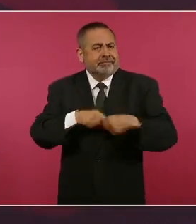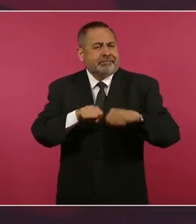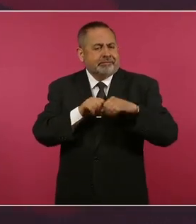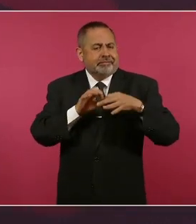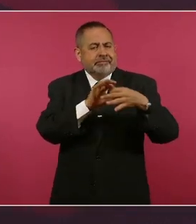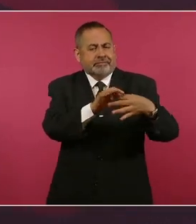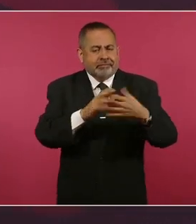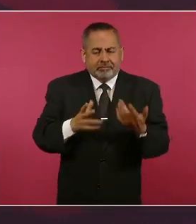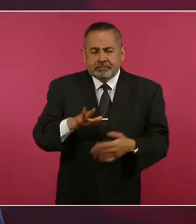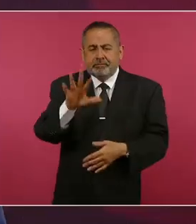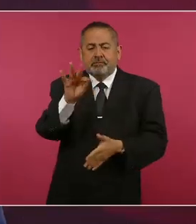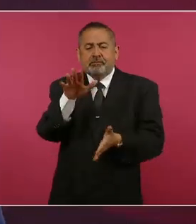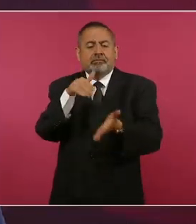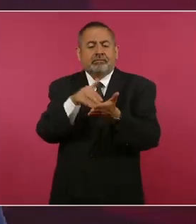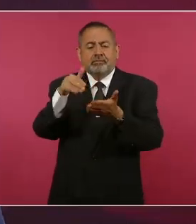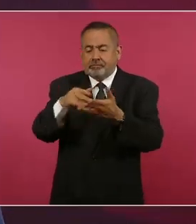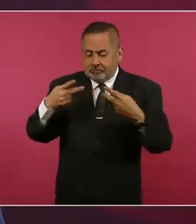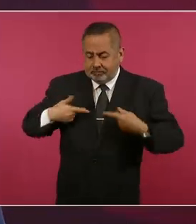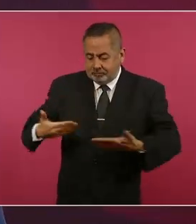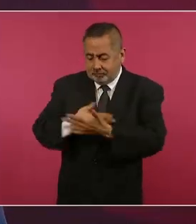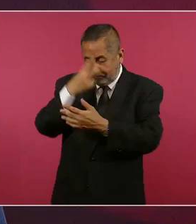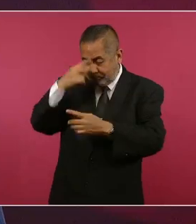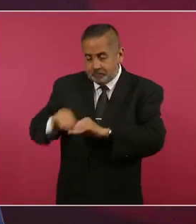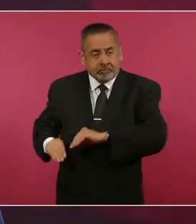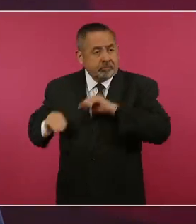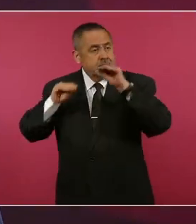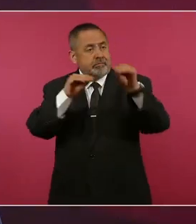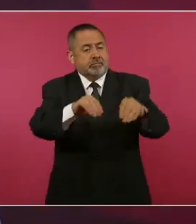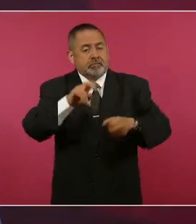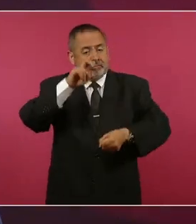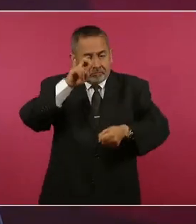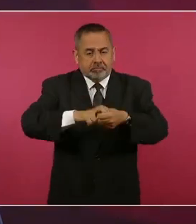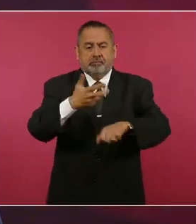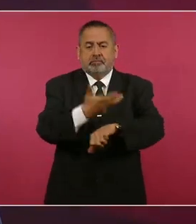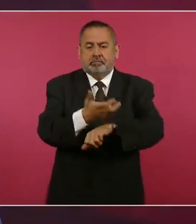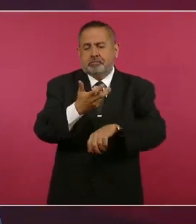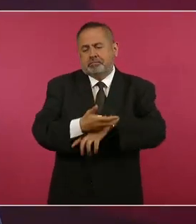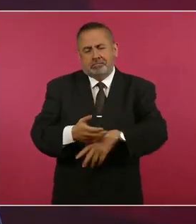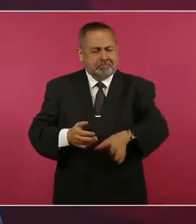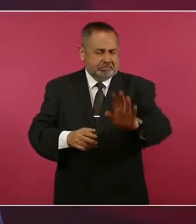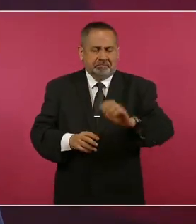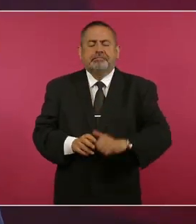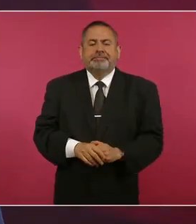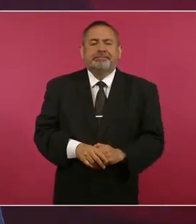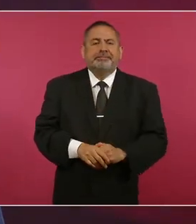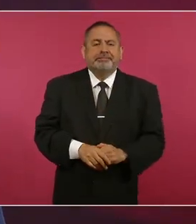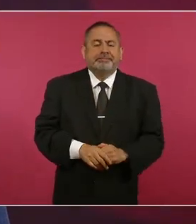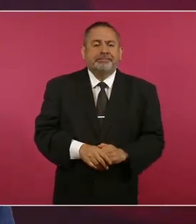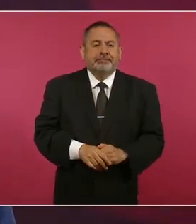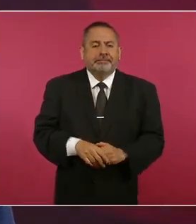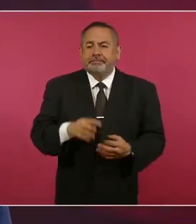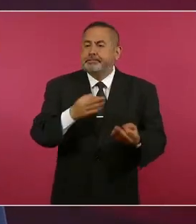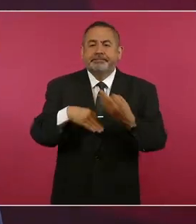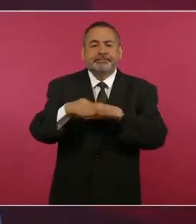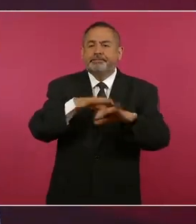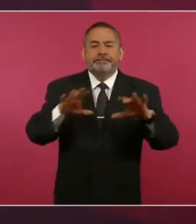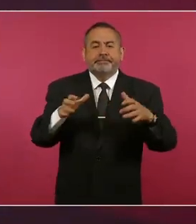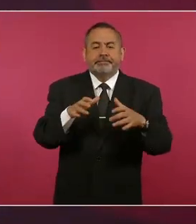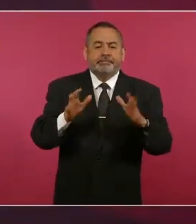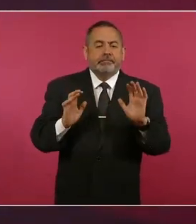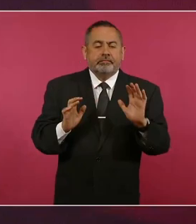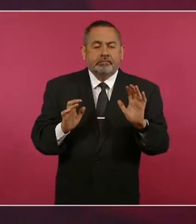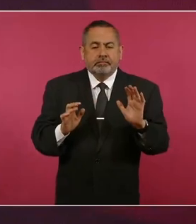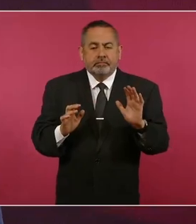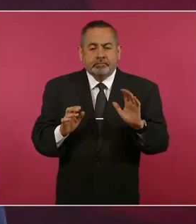hay 40 millones de mexicanos en Estados Unidos y todos